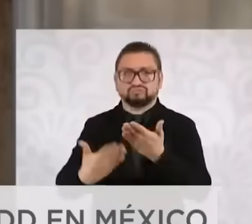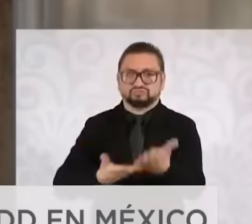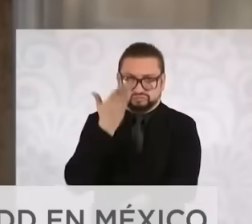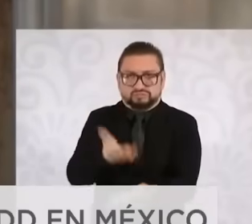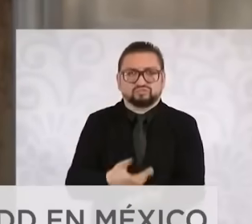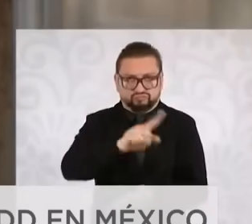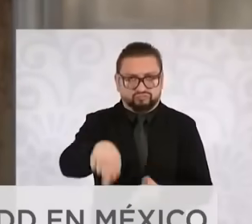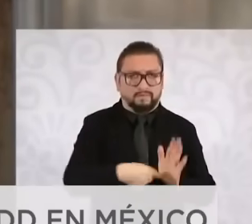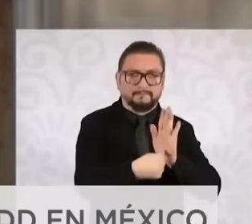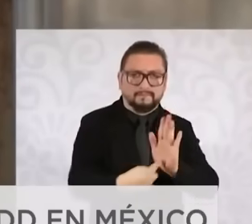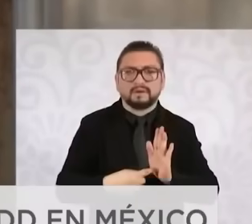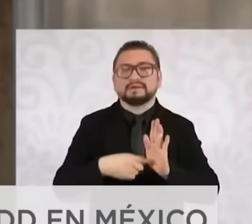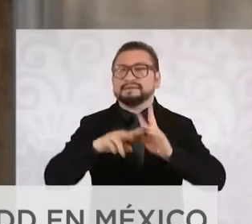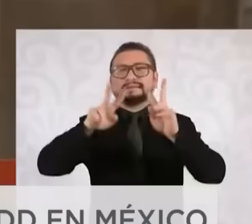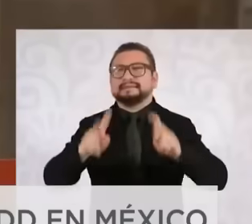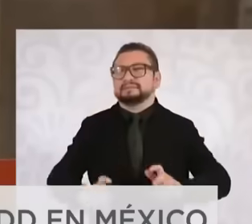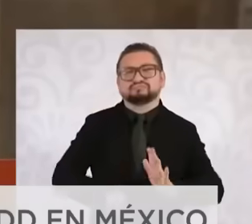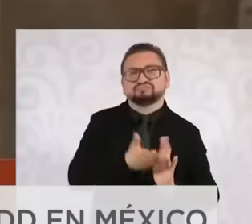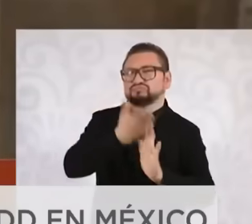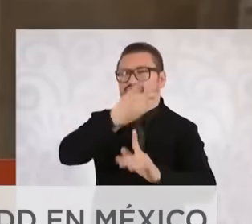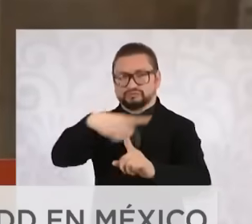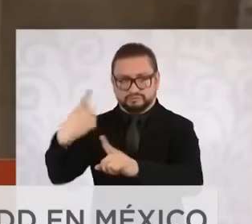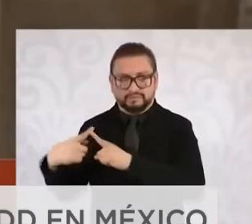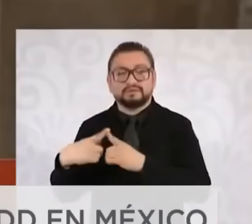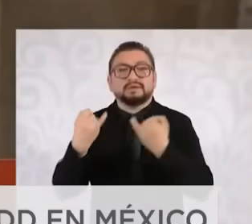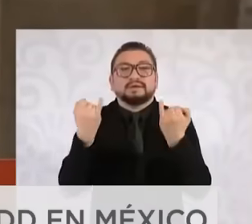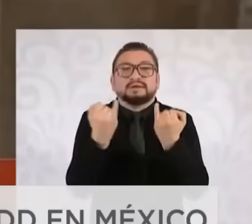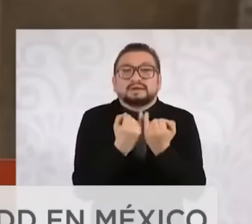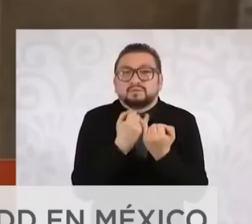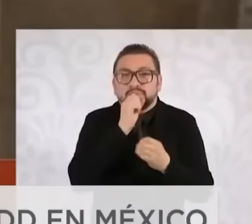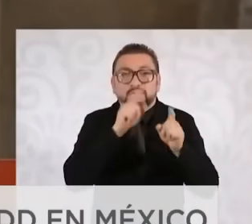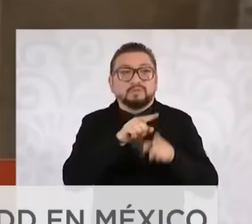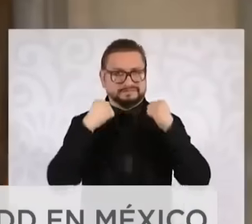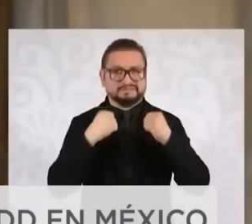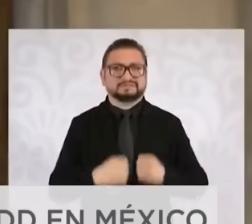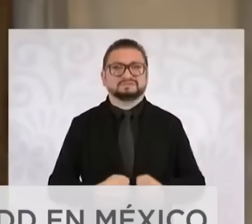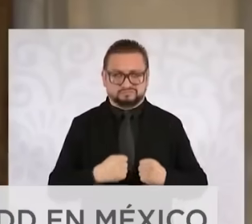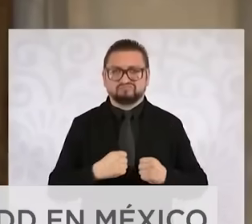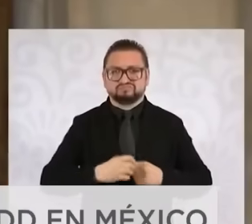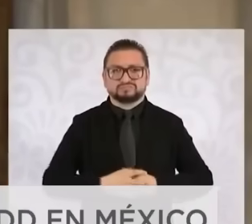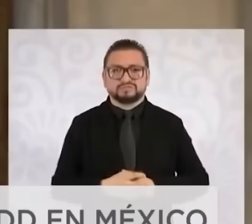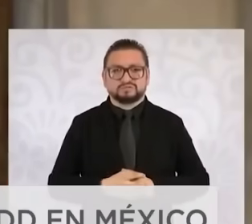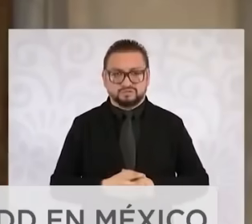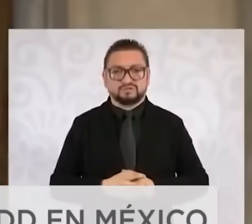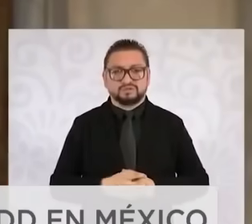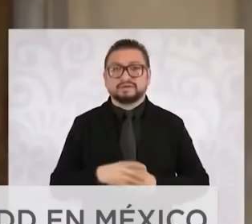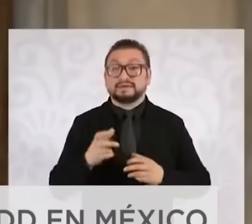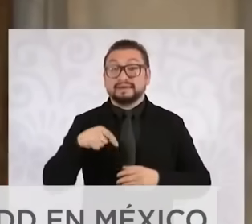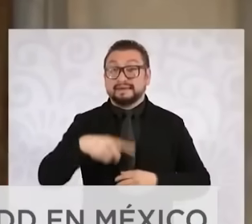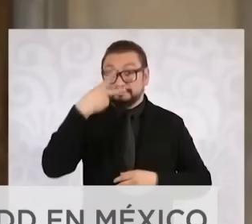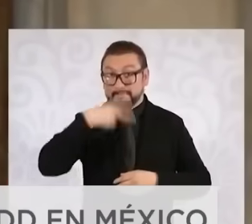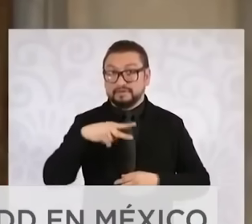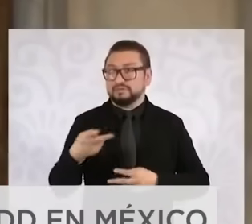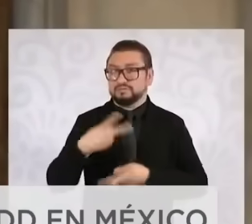tener del Tratado de Libre Comercio México, Estados Unidos y Canadá, conocido como T-MEX, se tenga pocas modificaciones, en tanto que el secretario